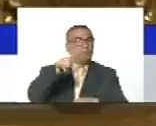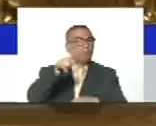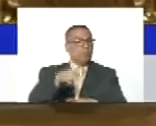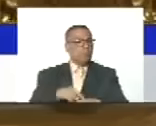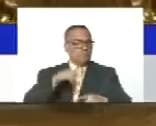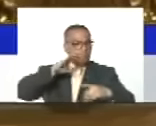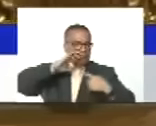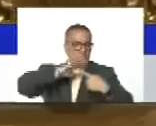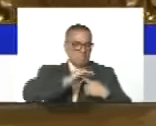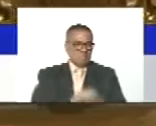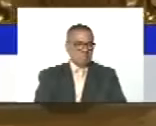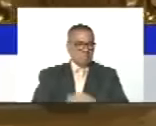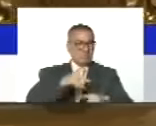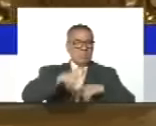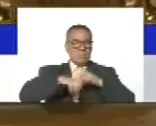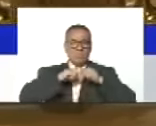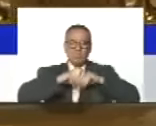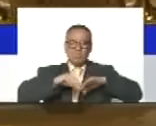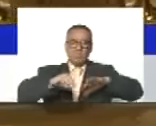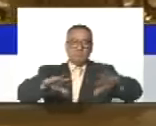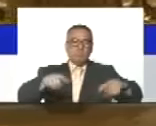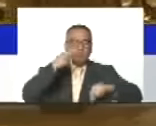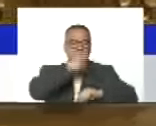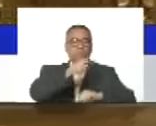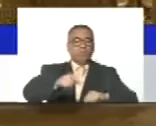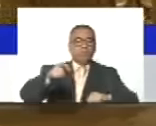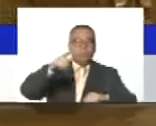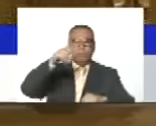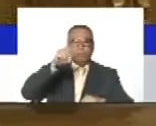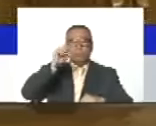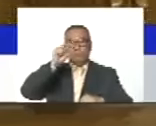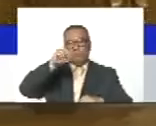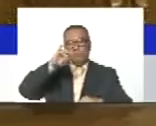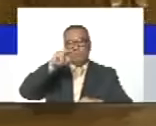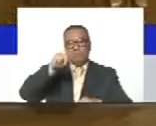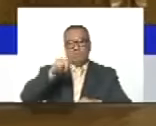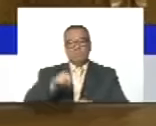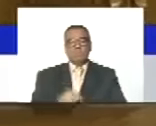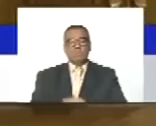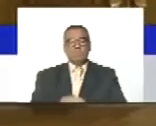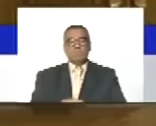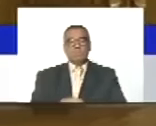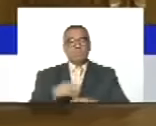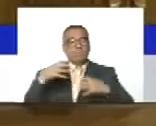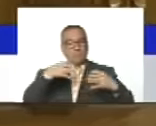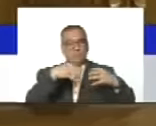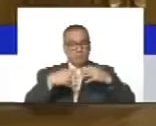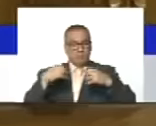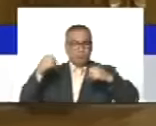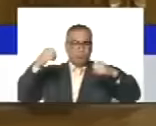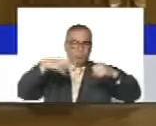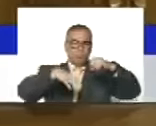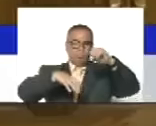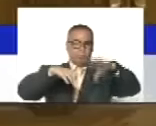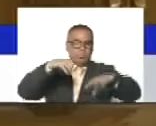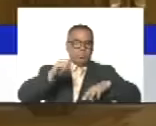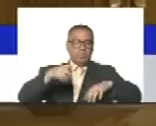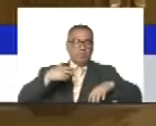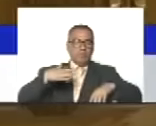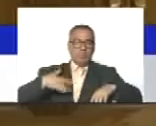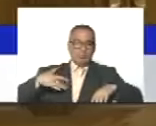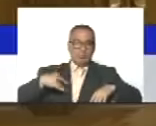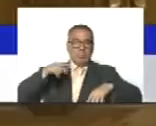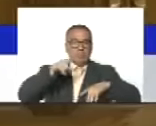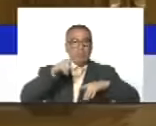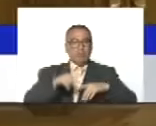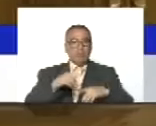han sometido a un éxodo masivo y forzado al pueblo palestino. Cuando hablamos de los ataques de Israel, no cabe otro sentimiento que no